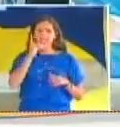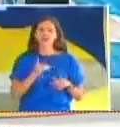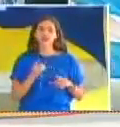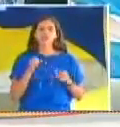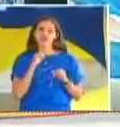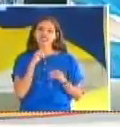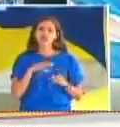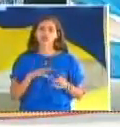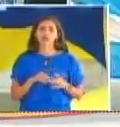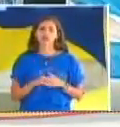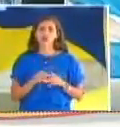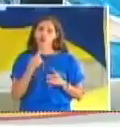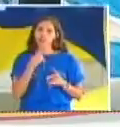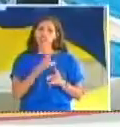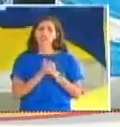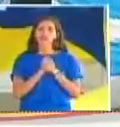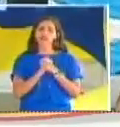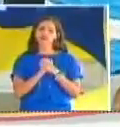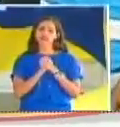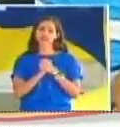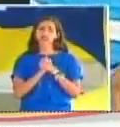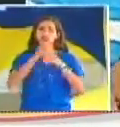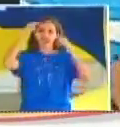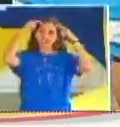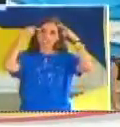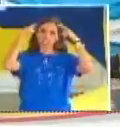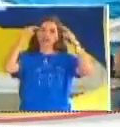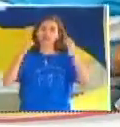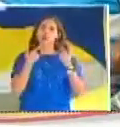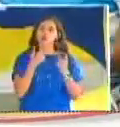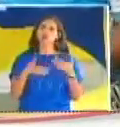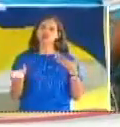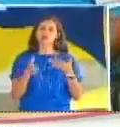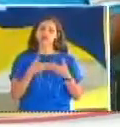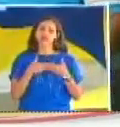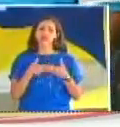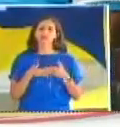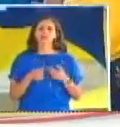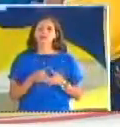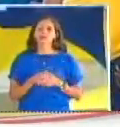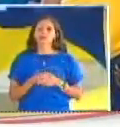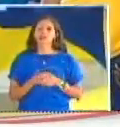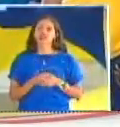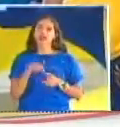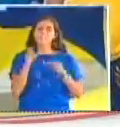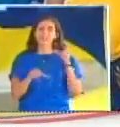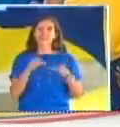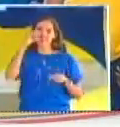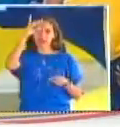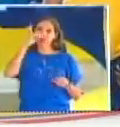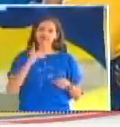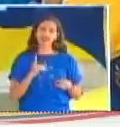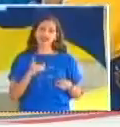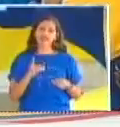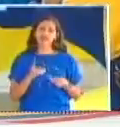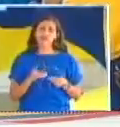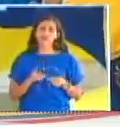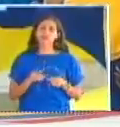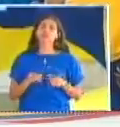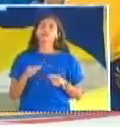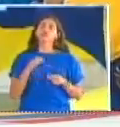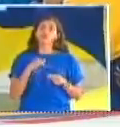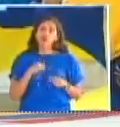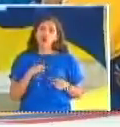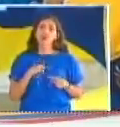bendición, como lo dijo el camarada Hugo Chávez, y con esto concluyo, presidente. Las personas con discapacidad son